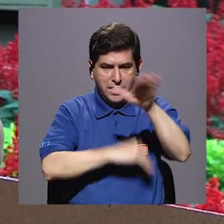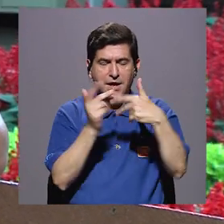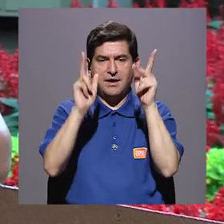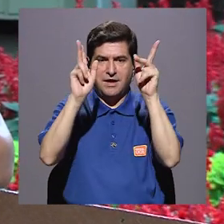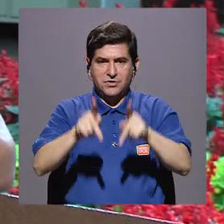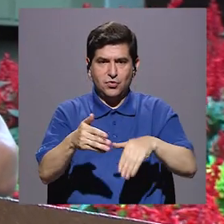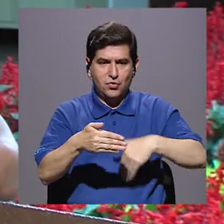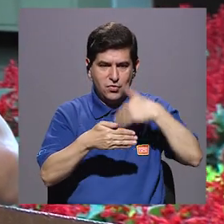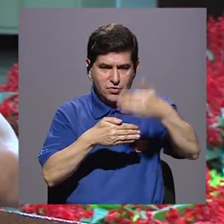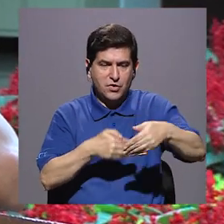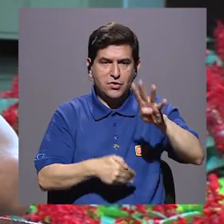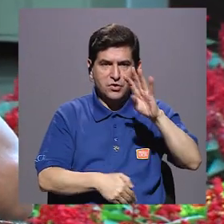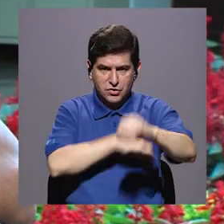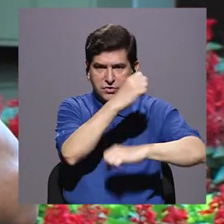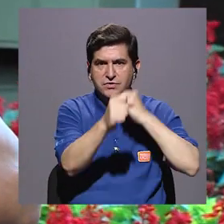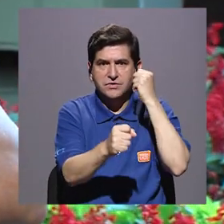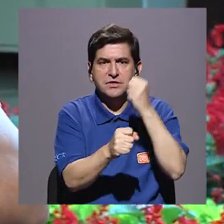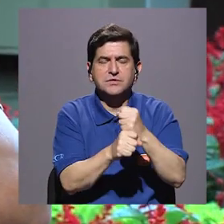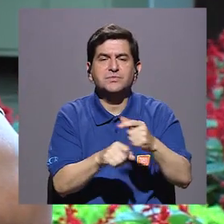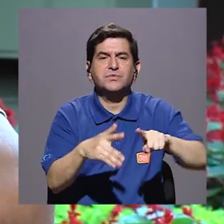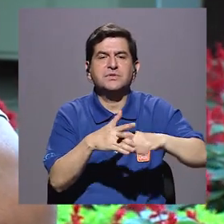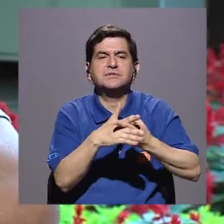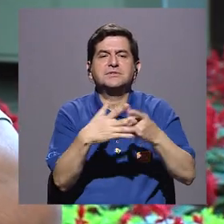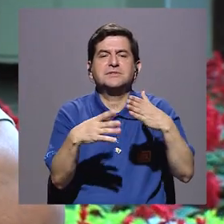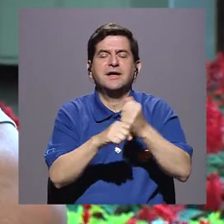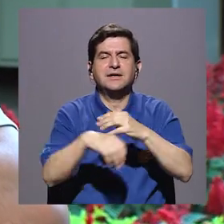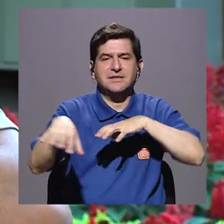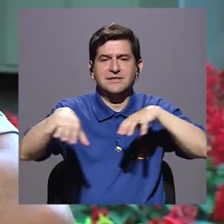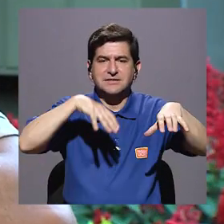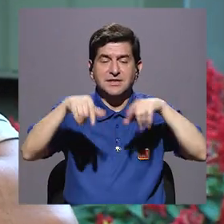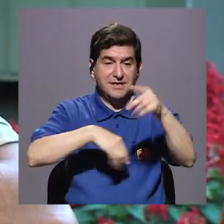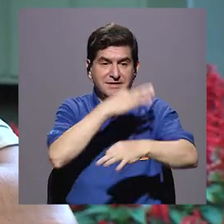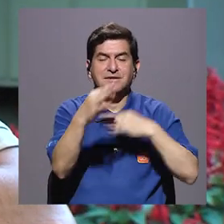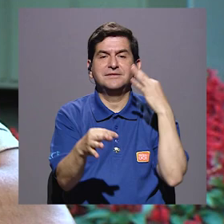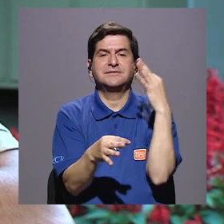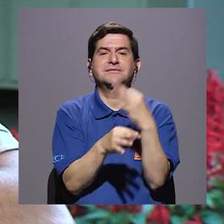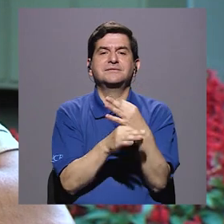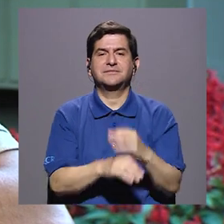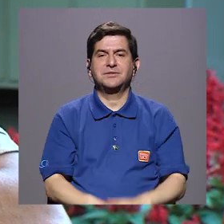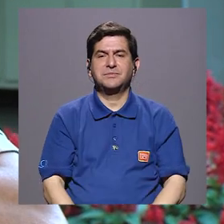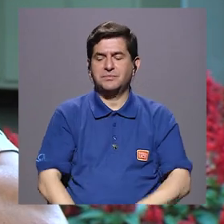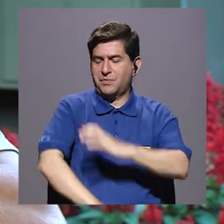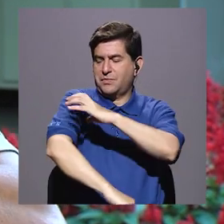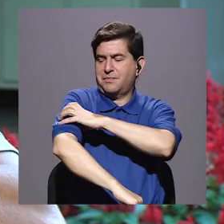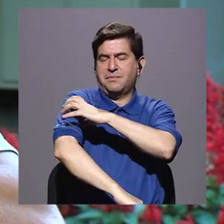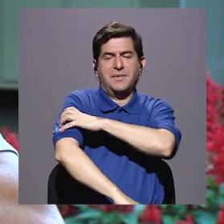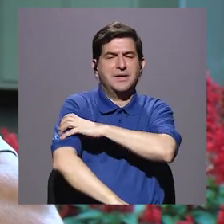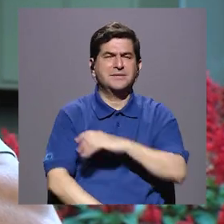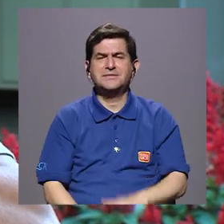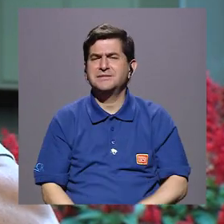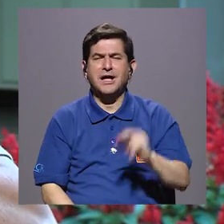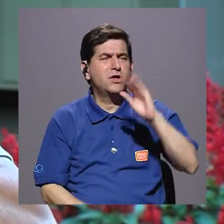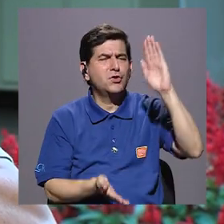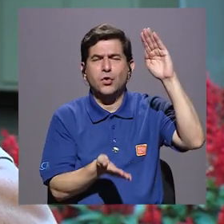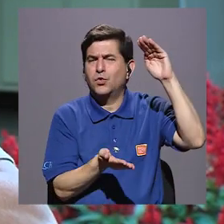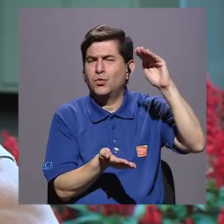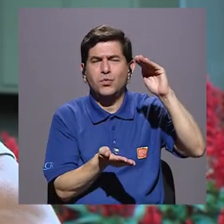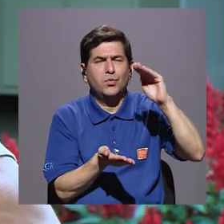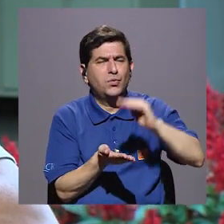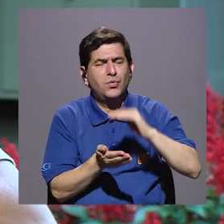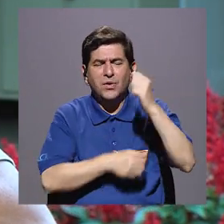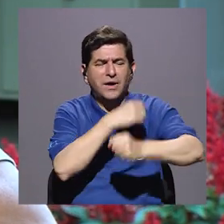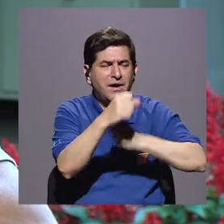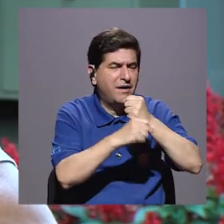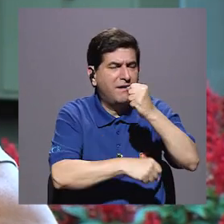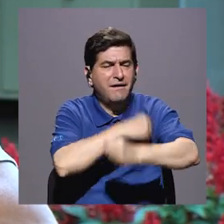para cualquier persona después de los 40 años, pues empezar a realizar ejercicio de este tipo para que la masa muscular no se vaya disminuyendo con